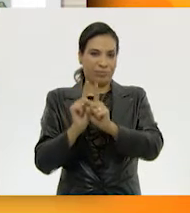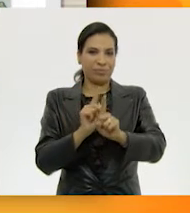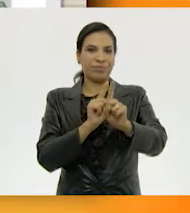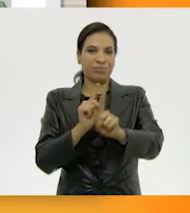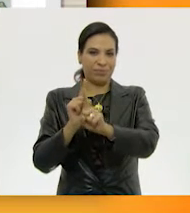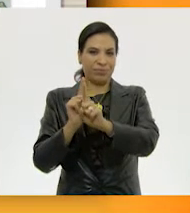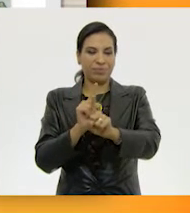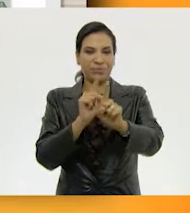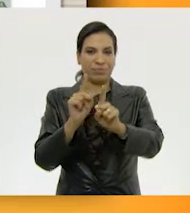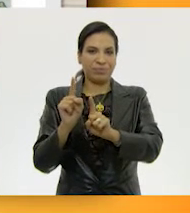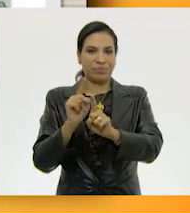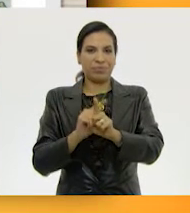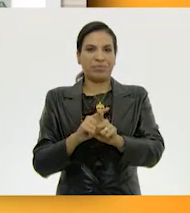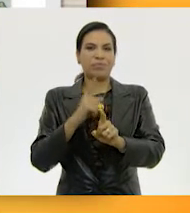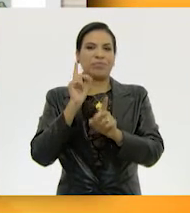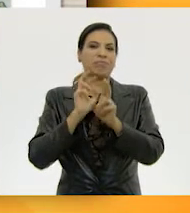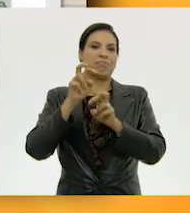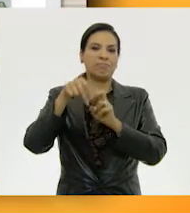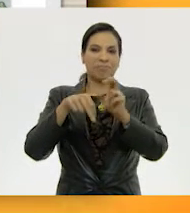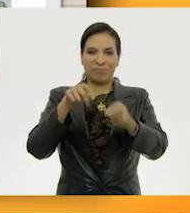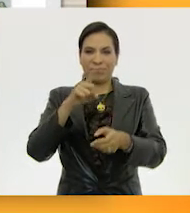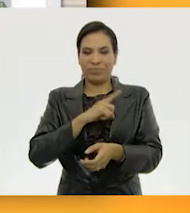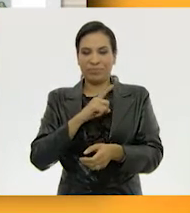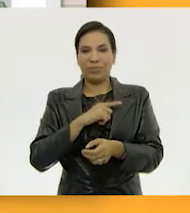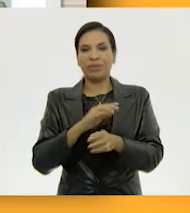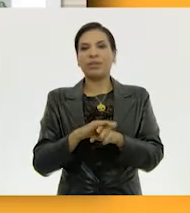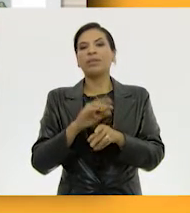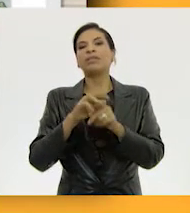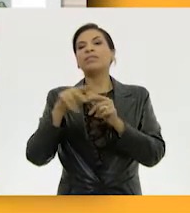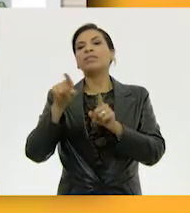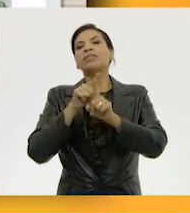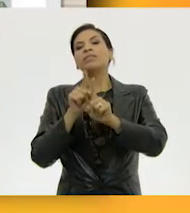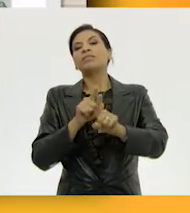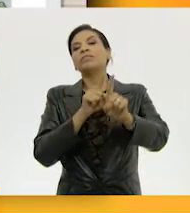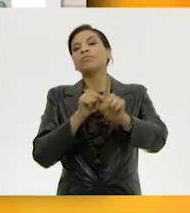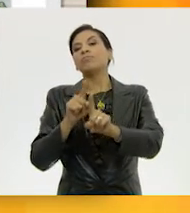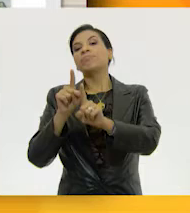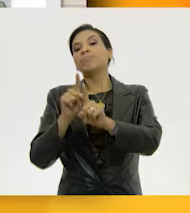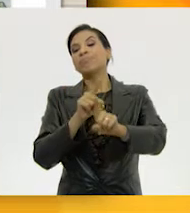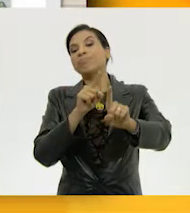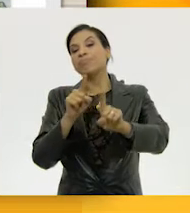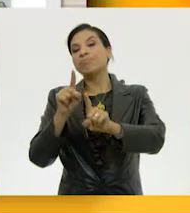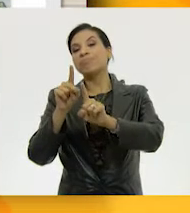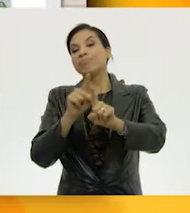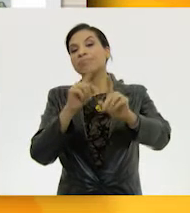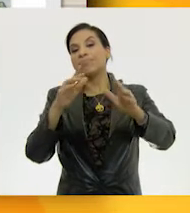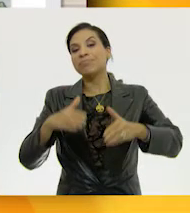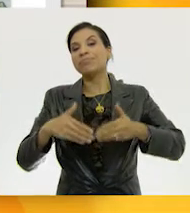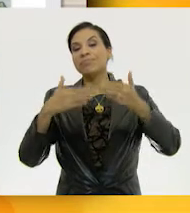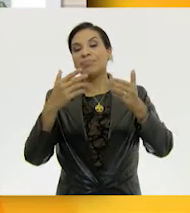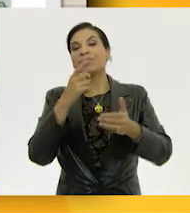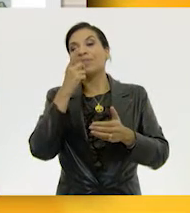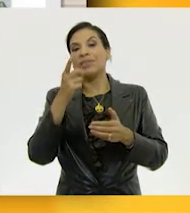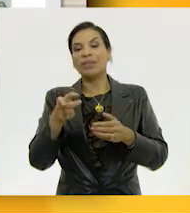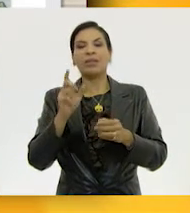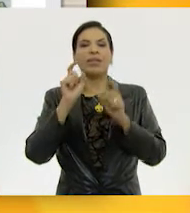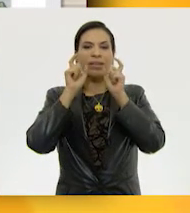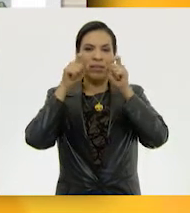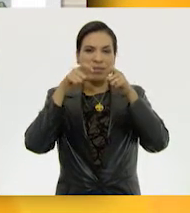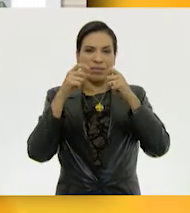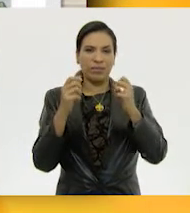seguiré a una zancada. Y anduvieron y anduvieron hasta que dijo el